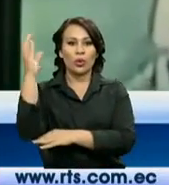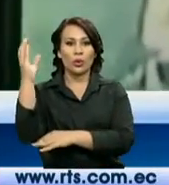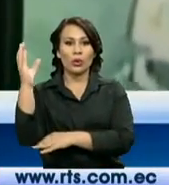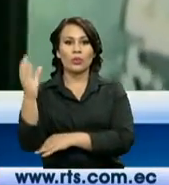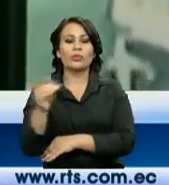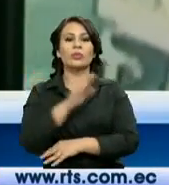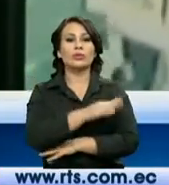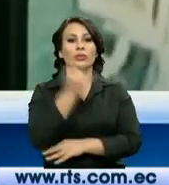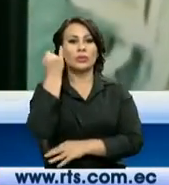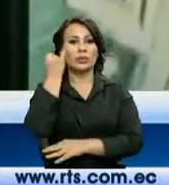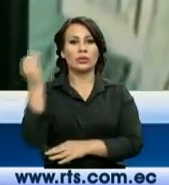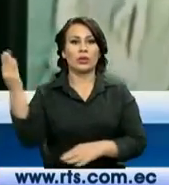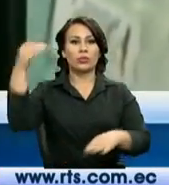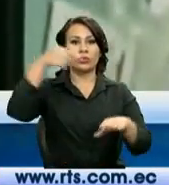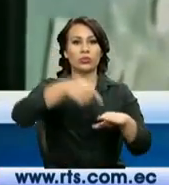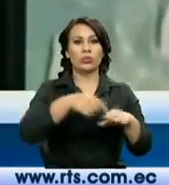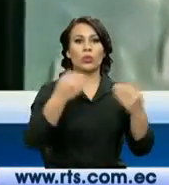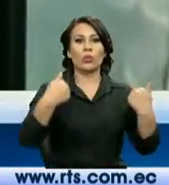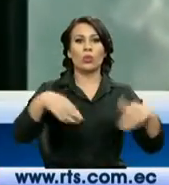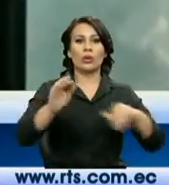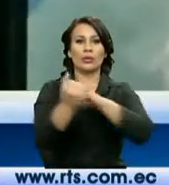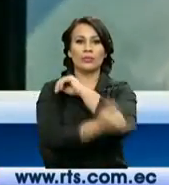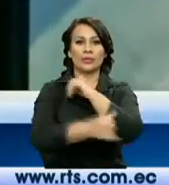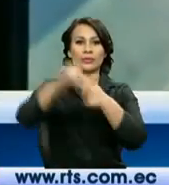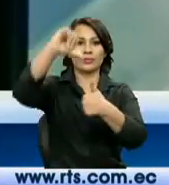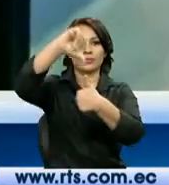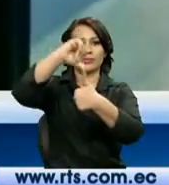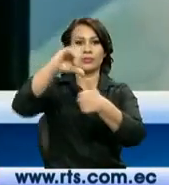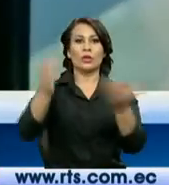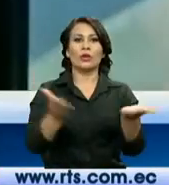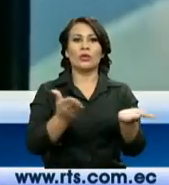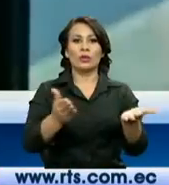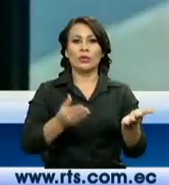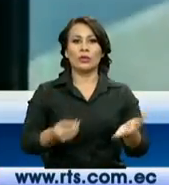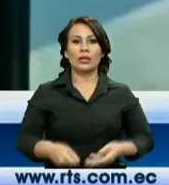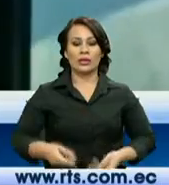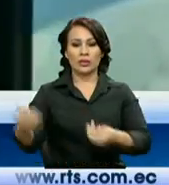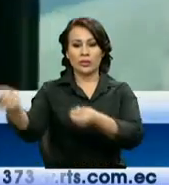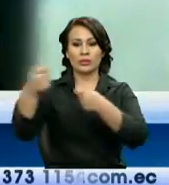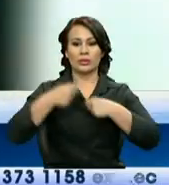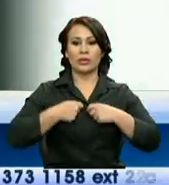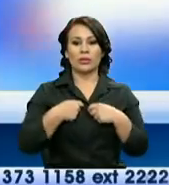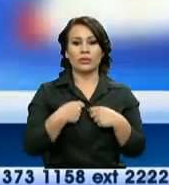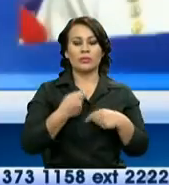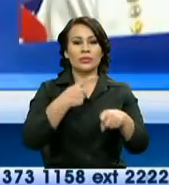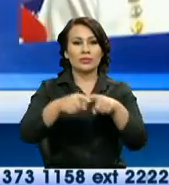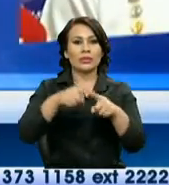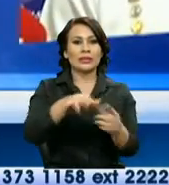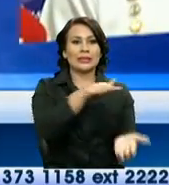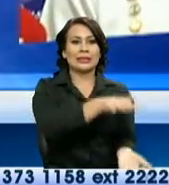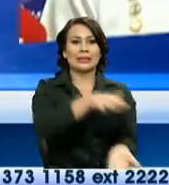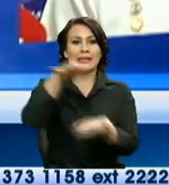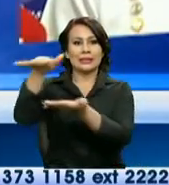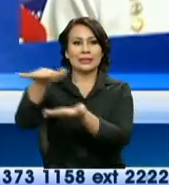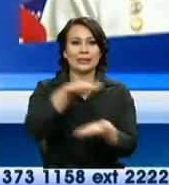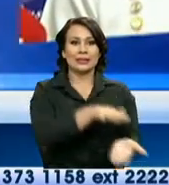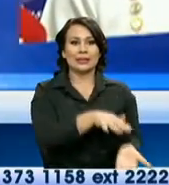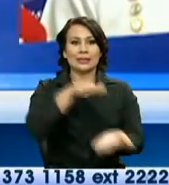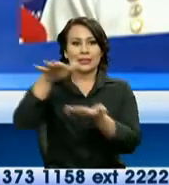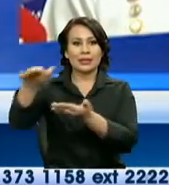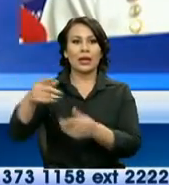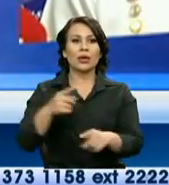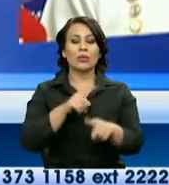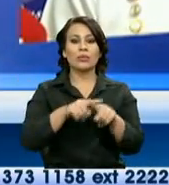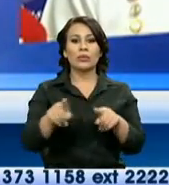su destino era algún país de Centroamérica, donde entregaban la mercancía. Pensábamos que una vez que eran